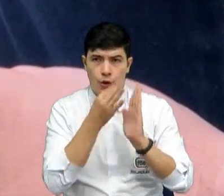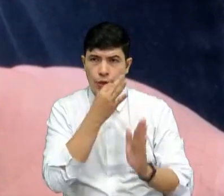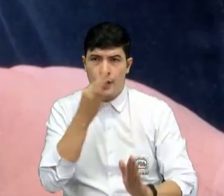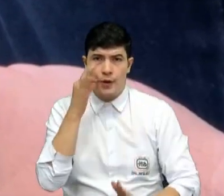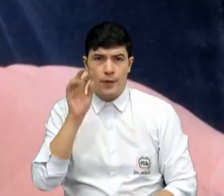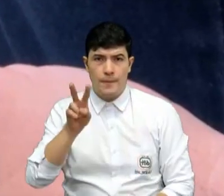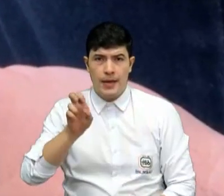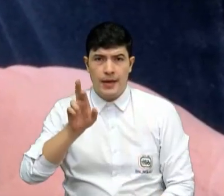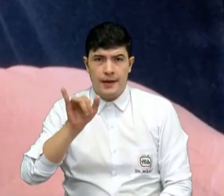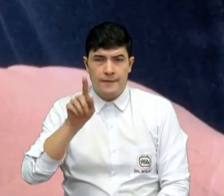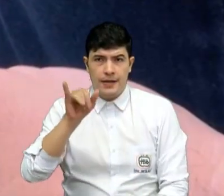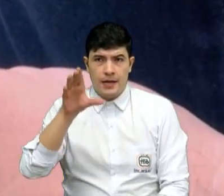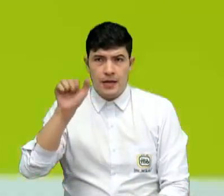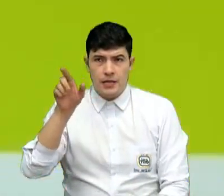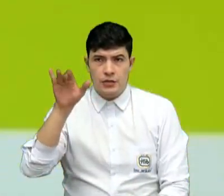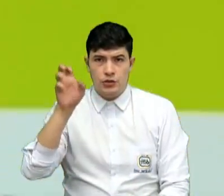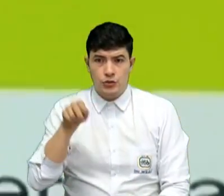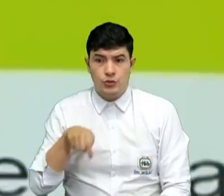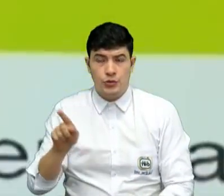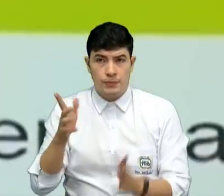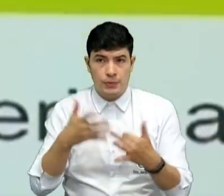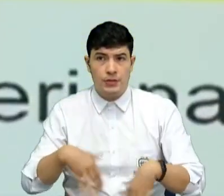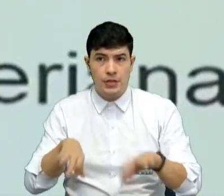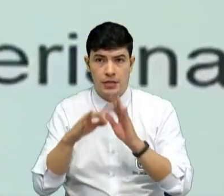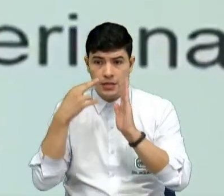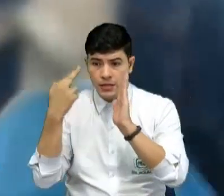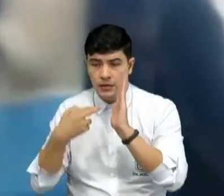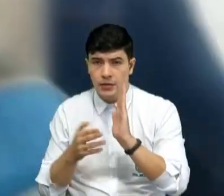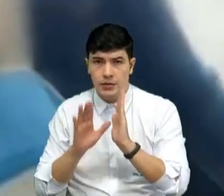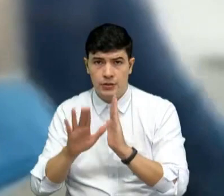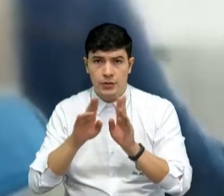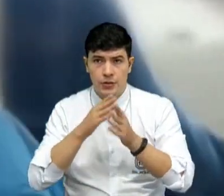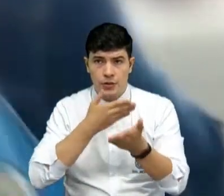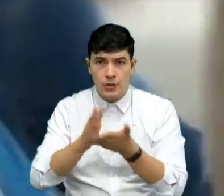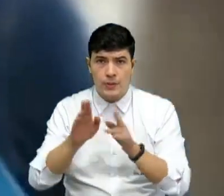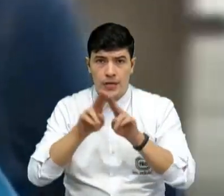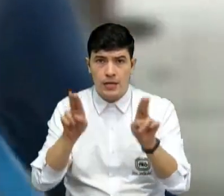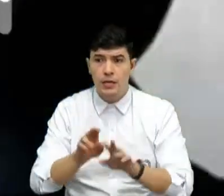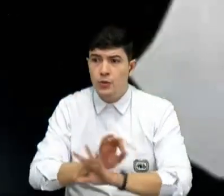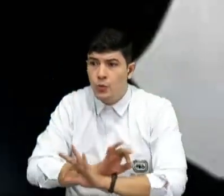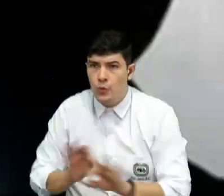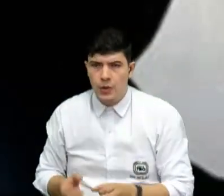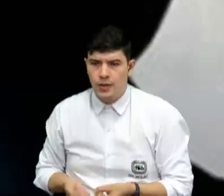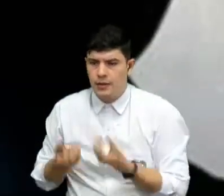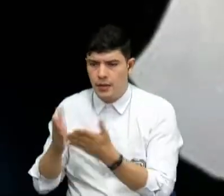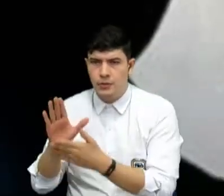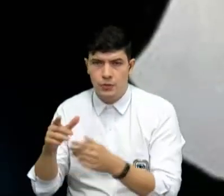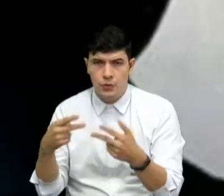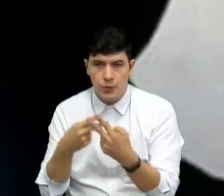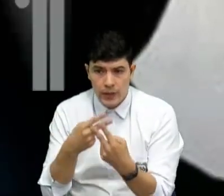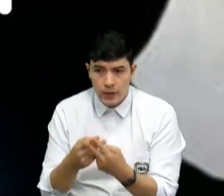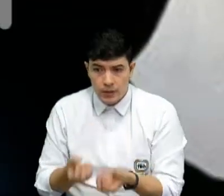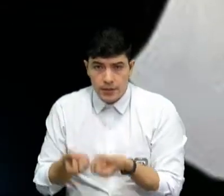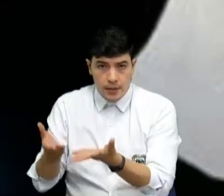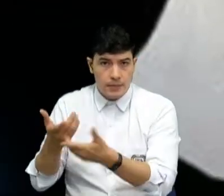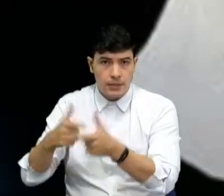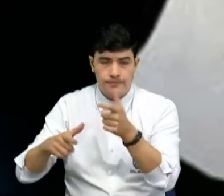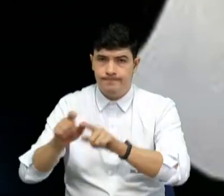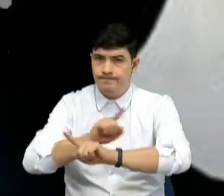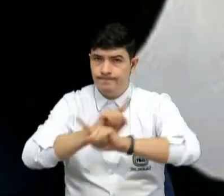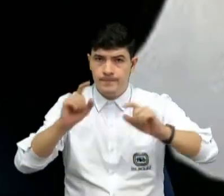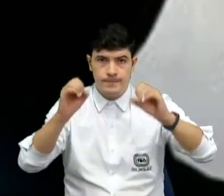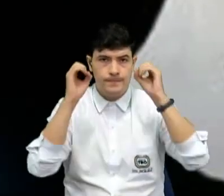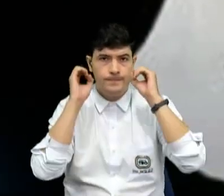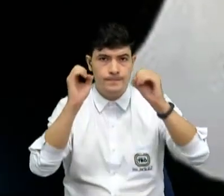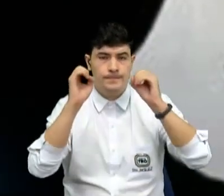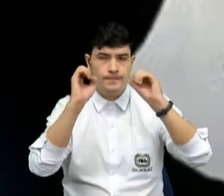como identificación al realizar compras por internet y que nunca debe suministrársele a nadie. Sí, sí. Sí, sí, sí,